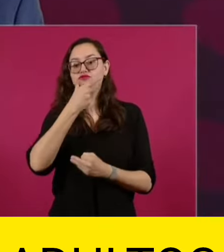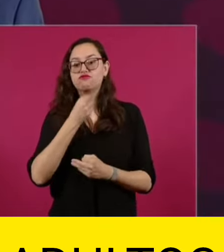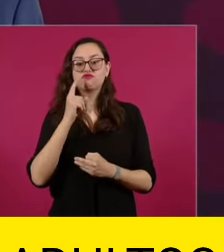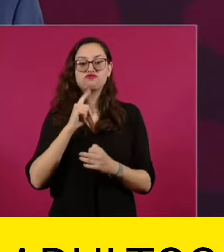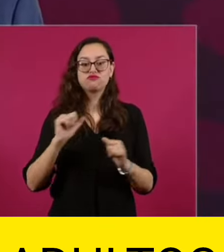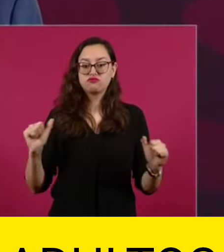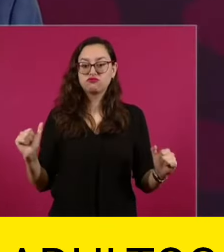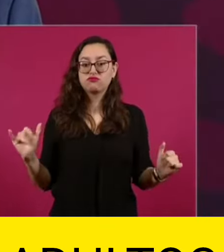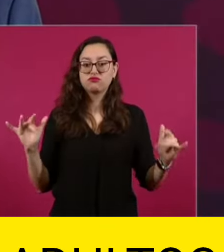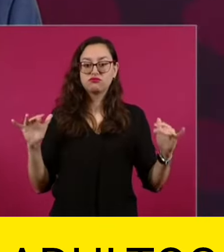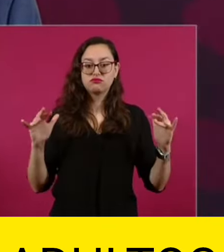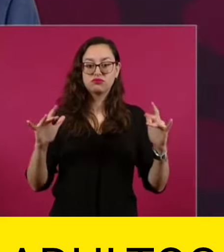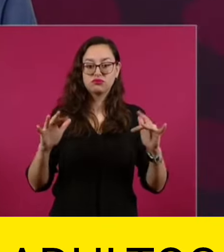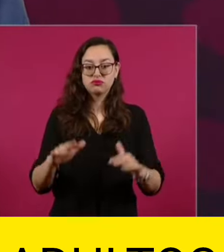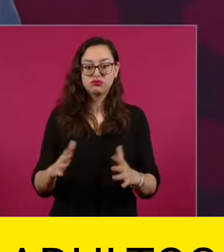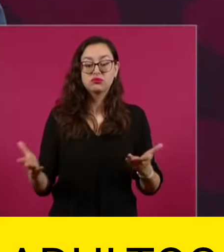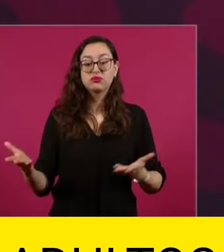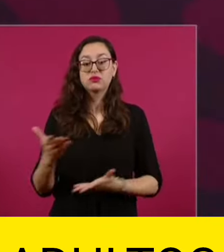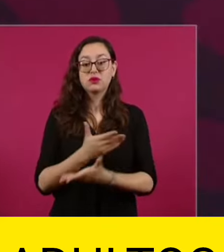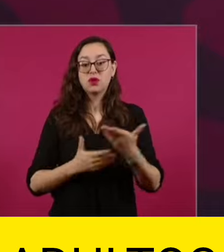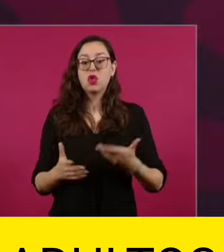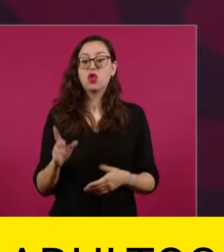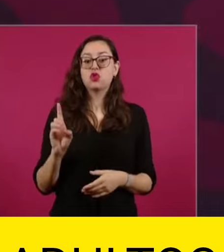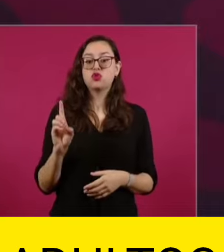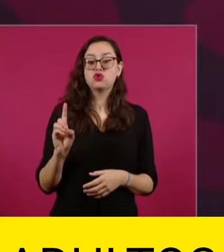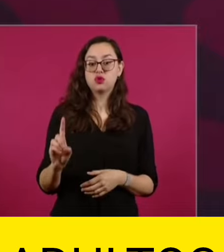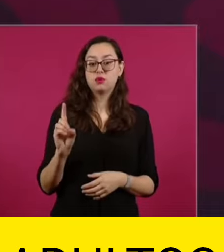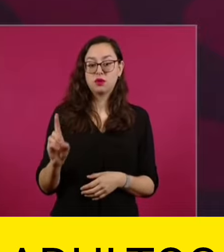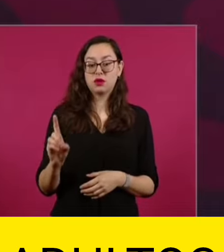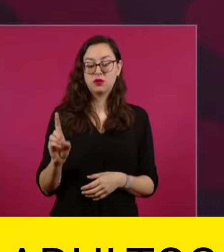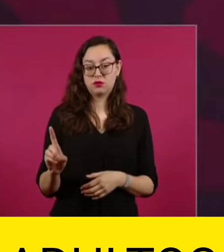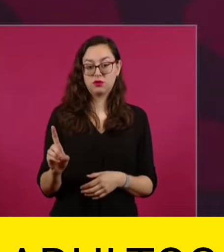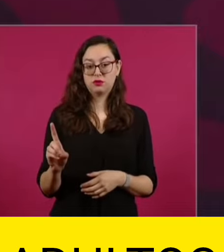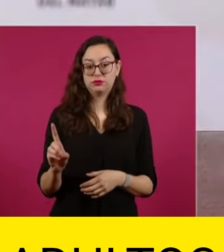nos acompañen el domingo,